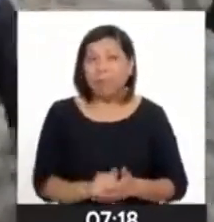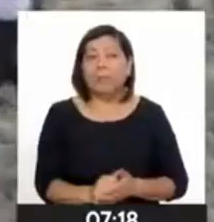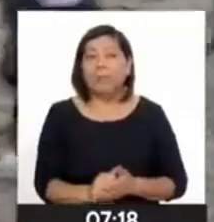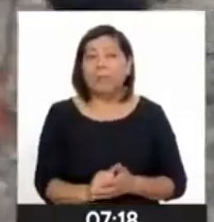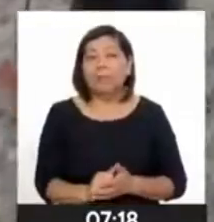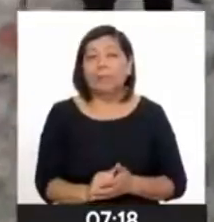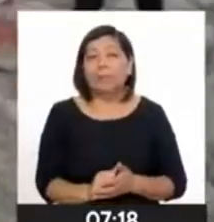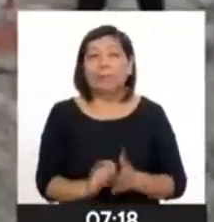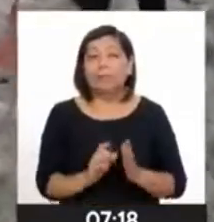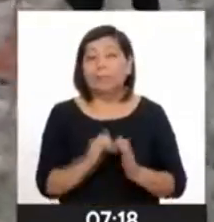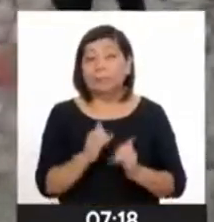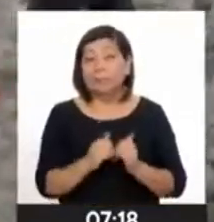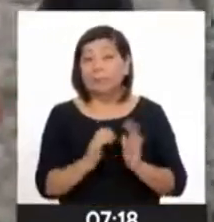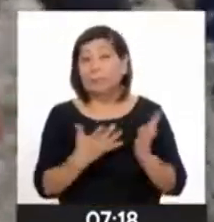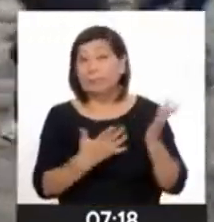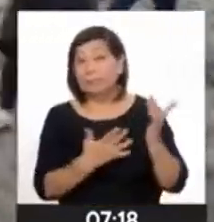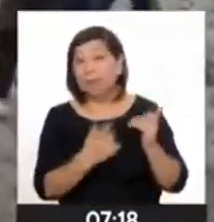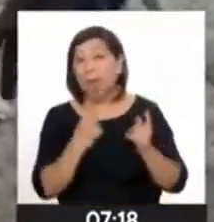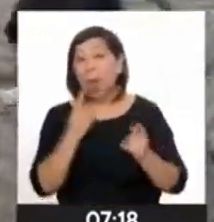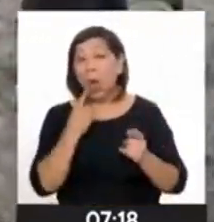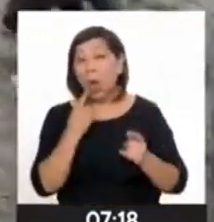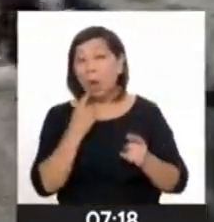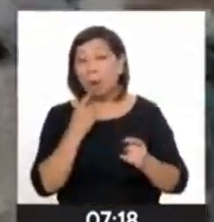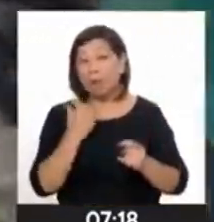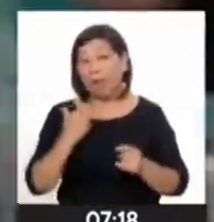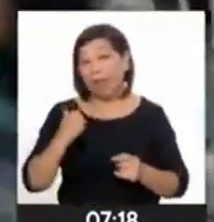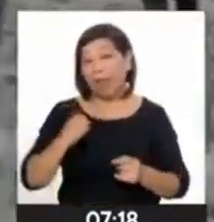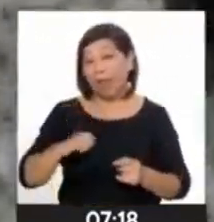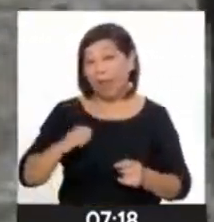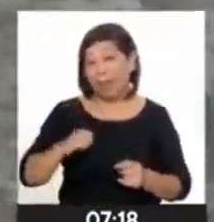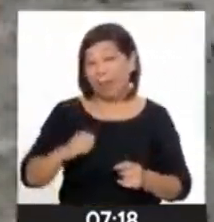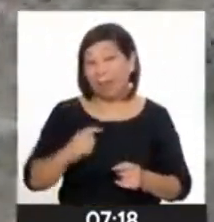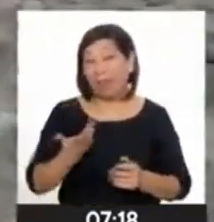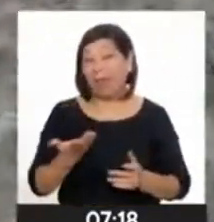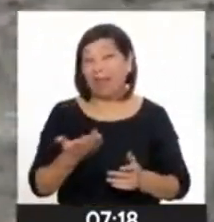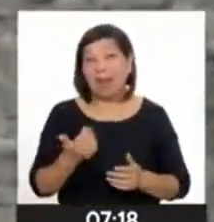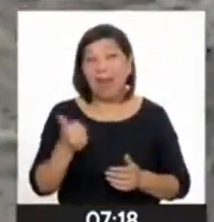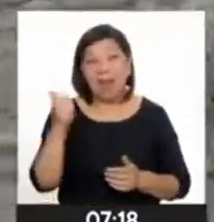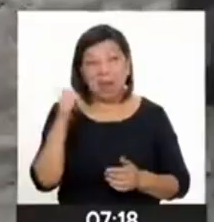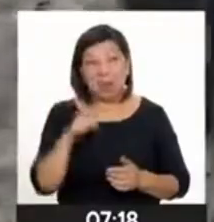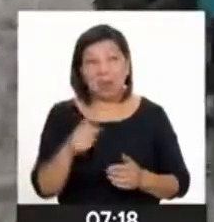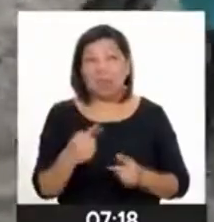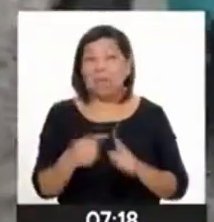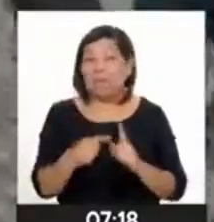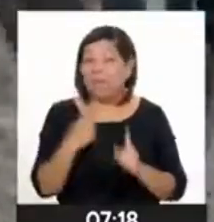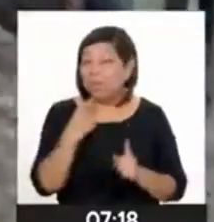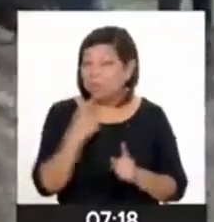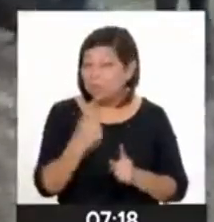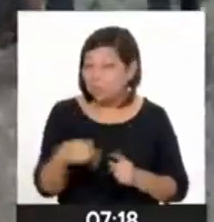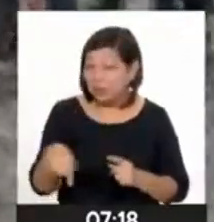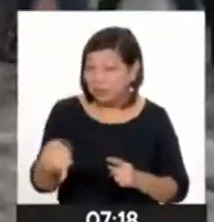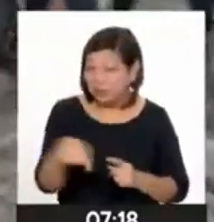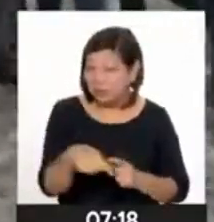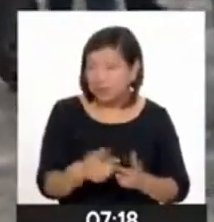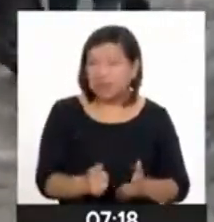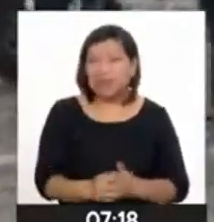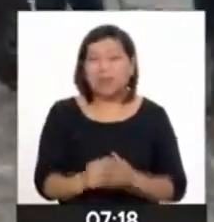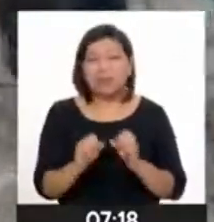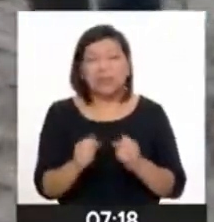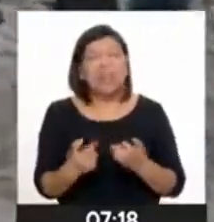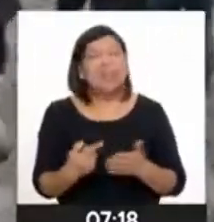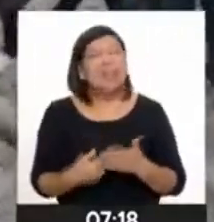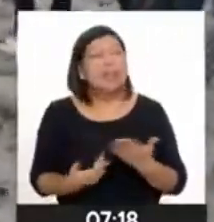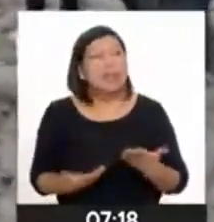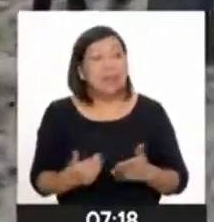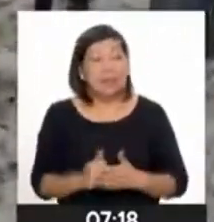alcalde se desocupa un instante, está en una entrevista para hacer esta importante pregunta, un poco para recordar a los televidentes qué es lo